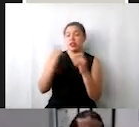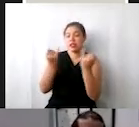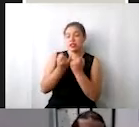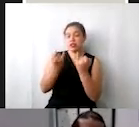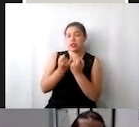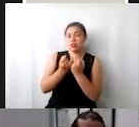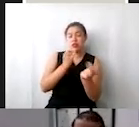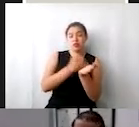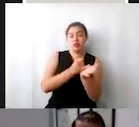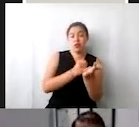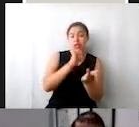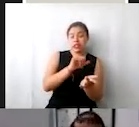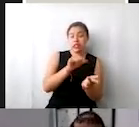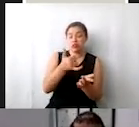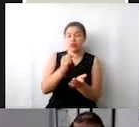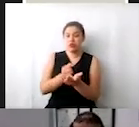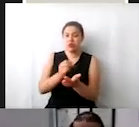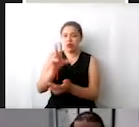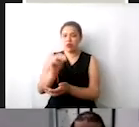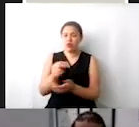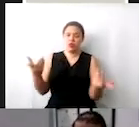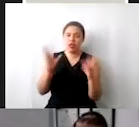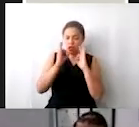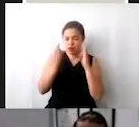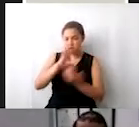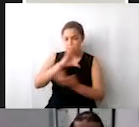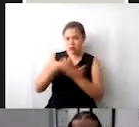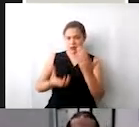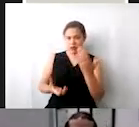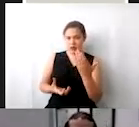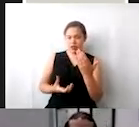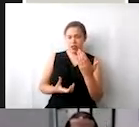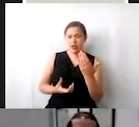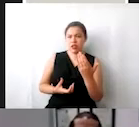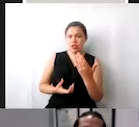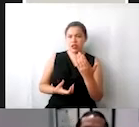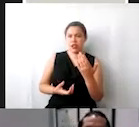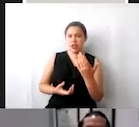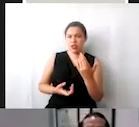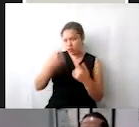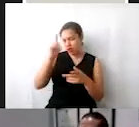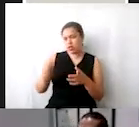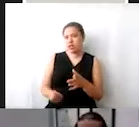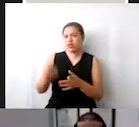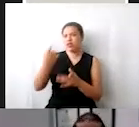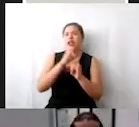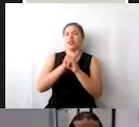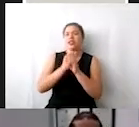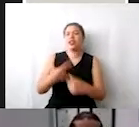retención y otro no, solo que es la forma de contratación lo que cambia, que es mediante plataformas tecnológicas. Entonces, aquí,